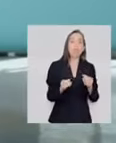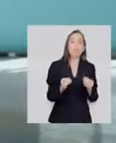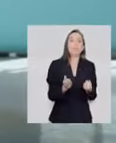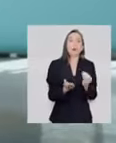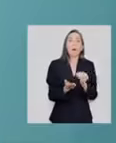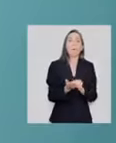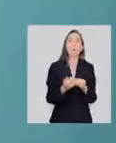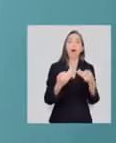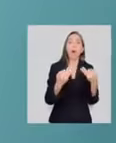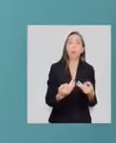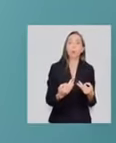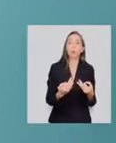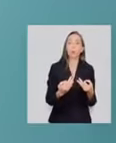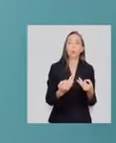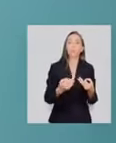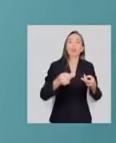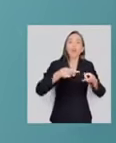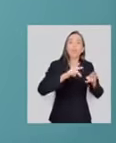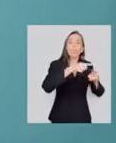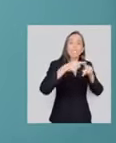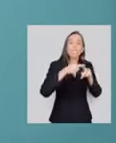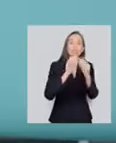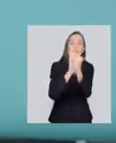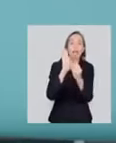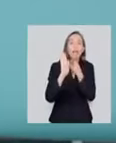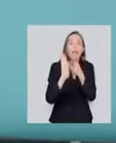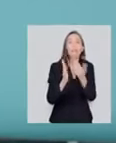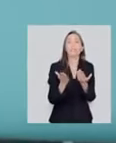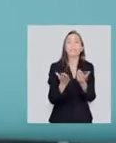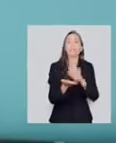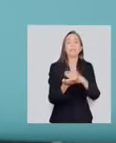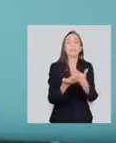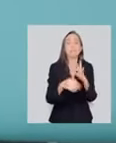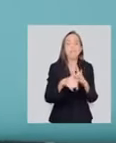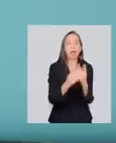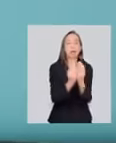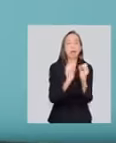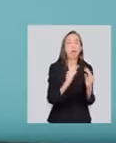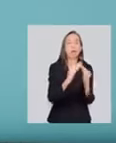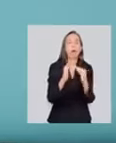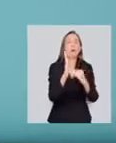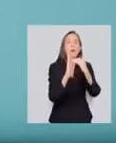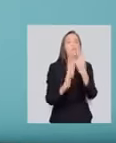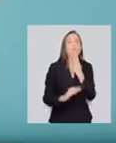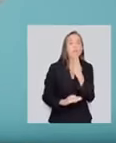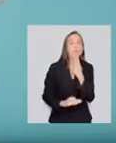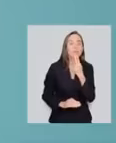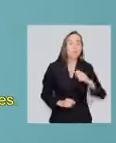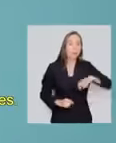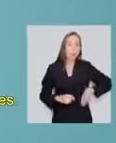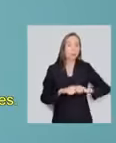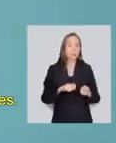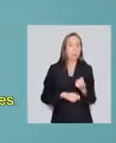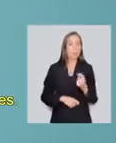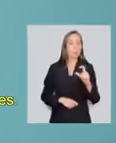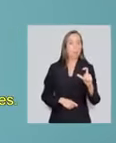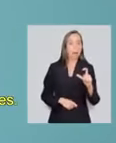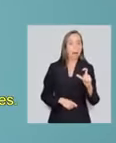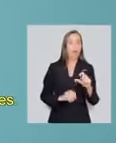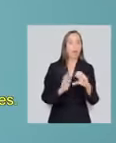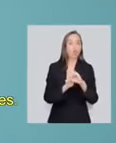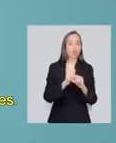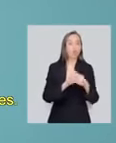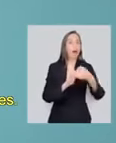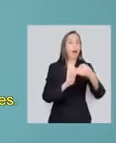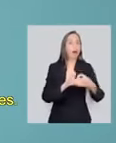más justo, con derechos sociales garantizados, salud, educación, vivienda, mejores pensiones, por una constitución que